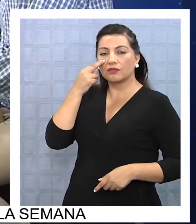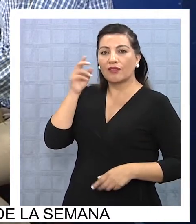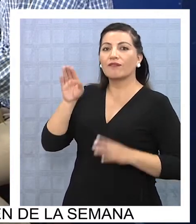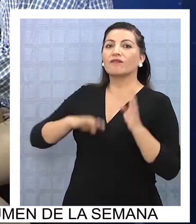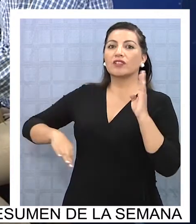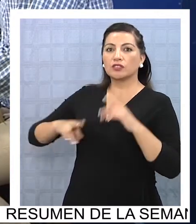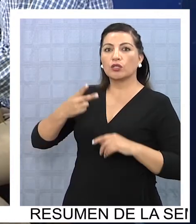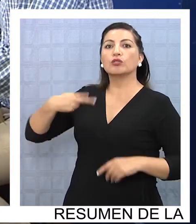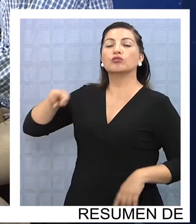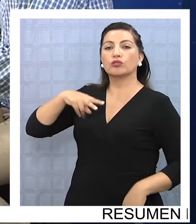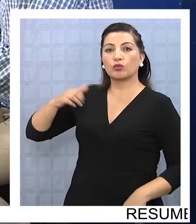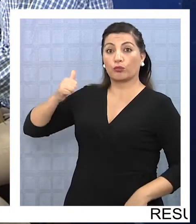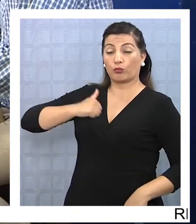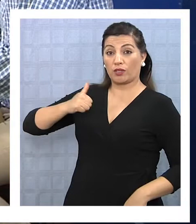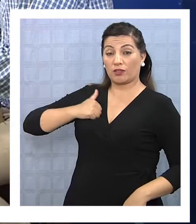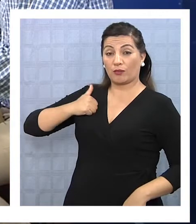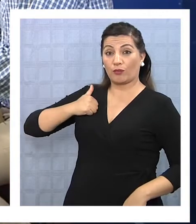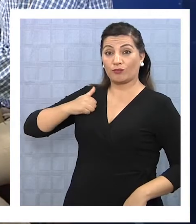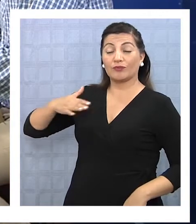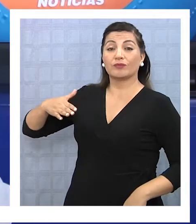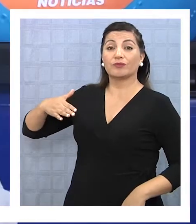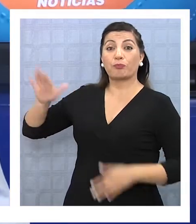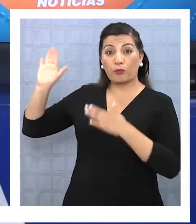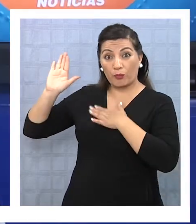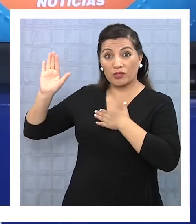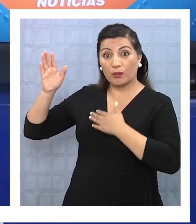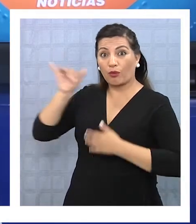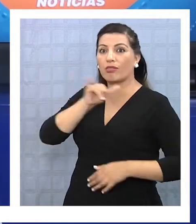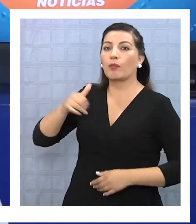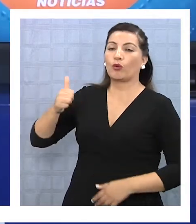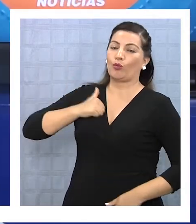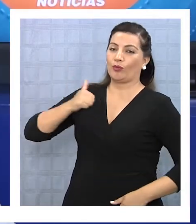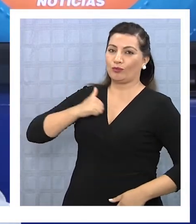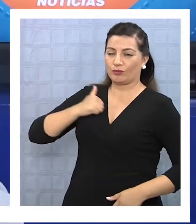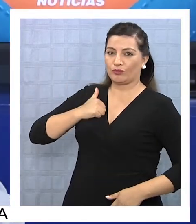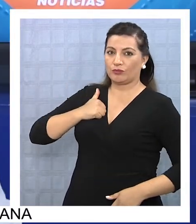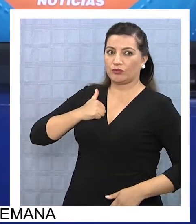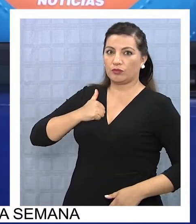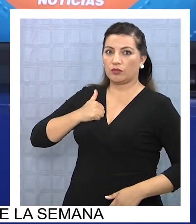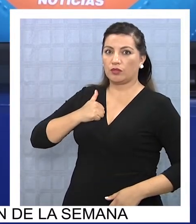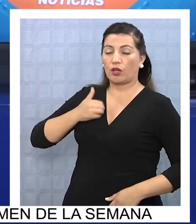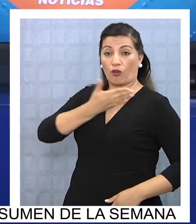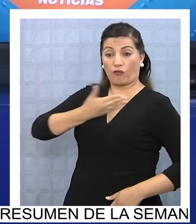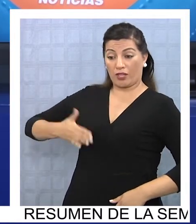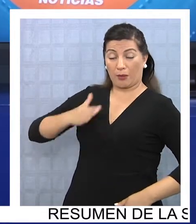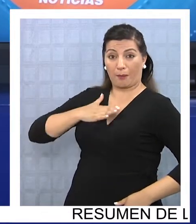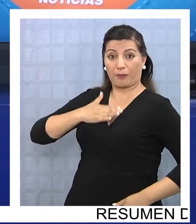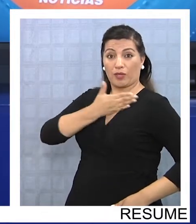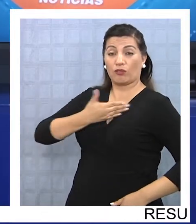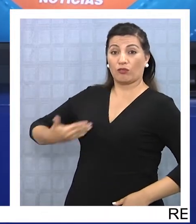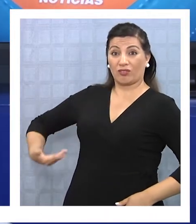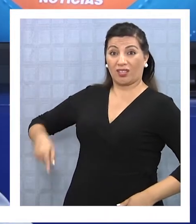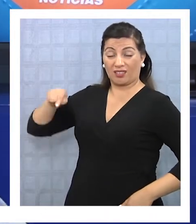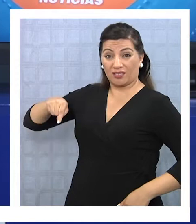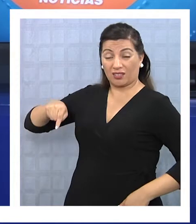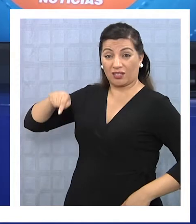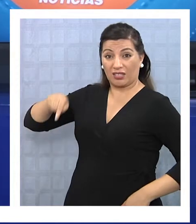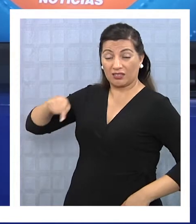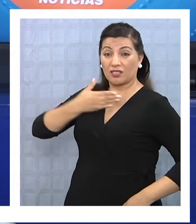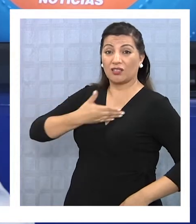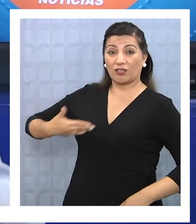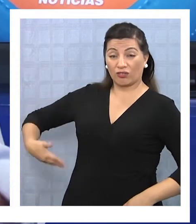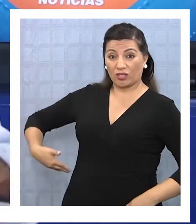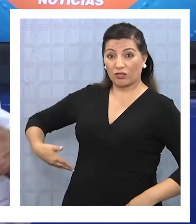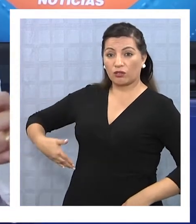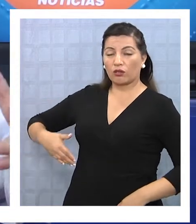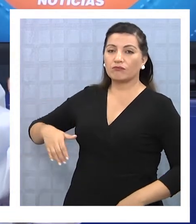que básicamente lo que prometemos lo cumplimos. Y este gobierno tiene un récord en que muchas de las cosas que prometió no las cumplió. Y